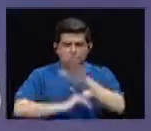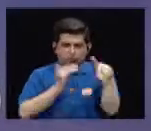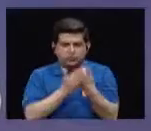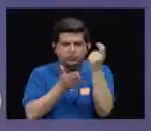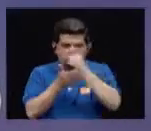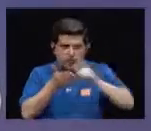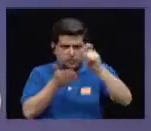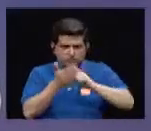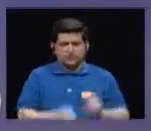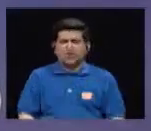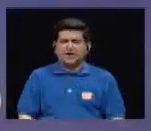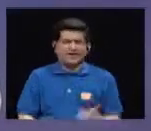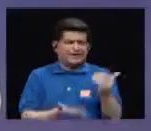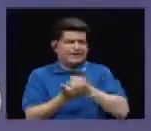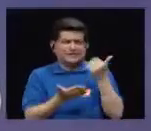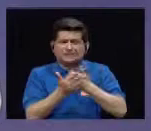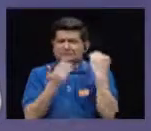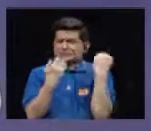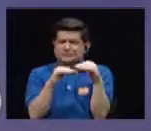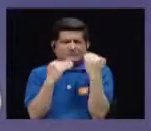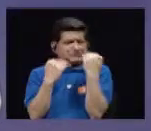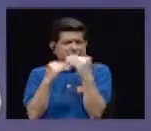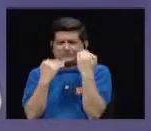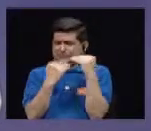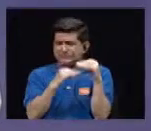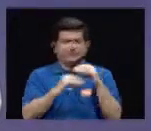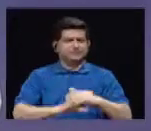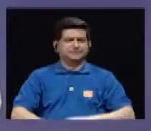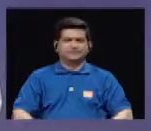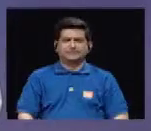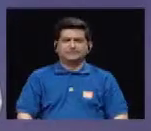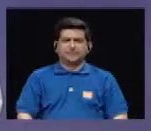toda escuela, recursos muy limitados, ¿verdad?